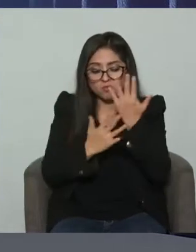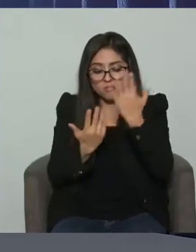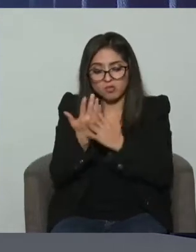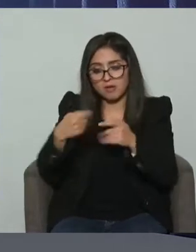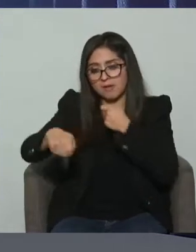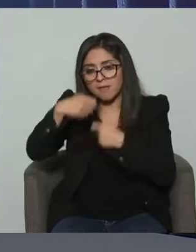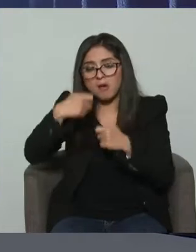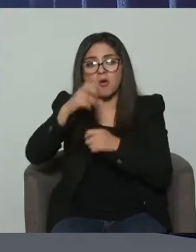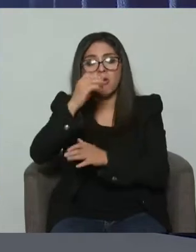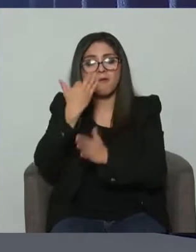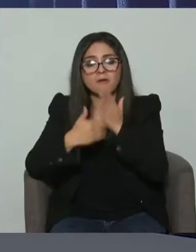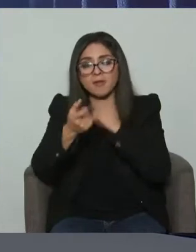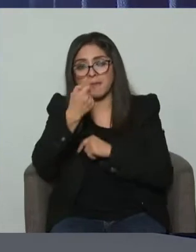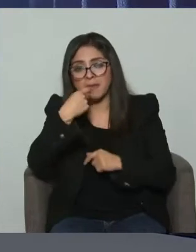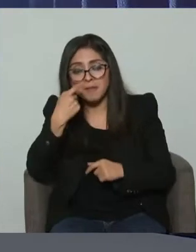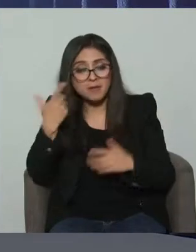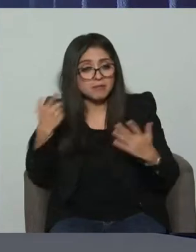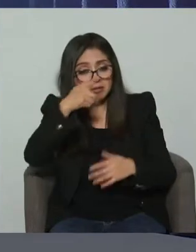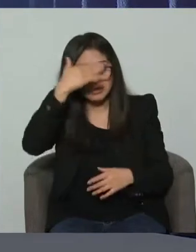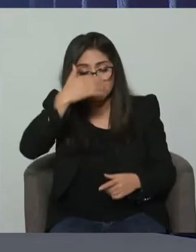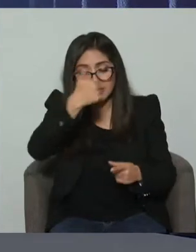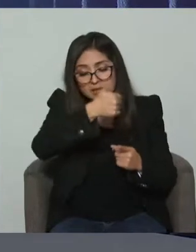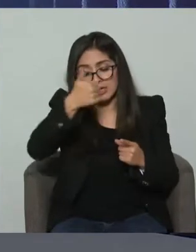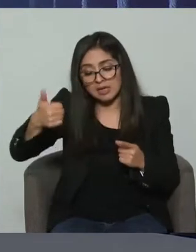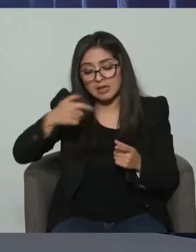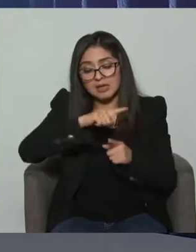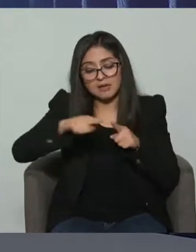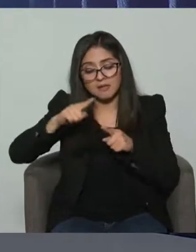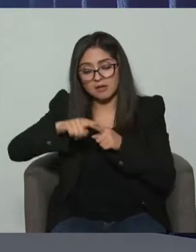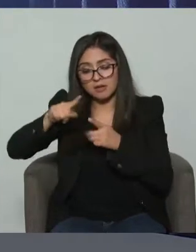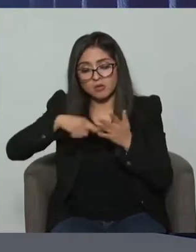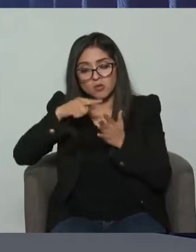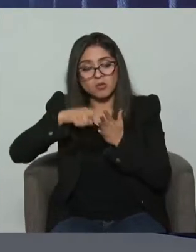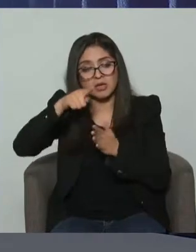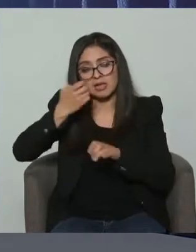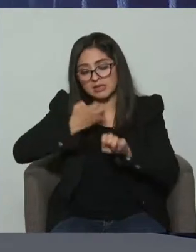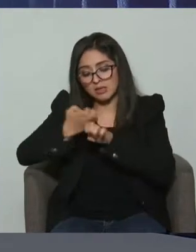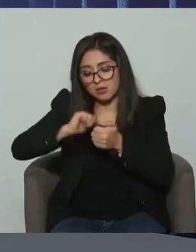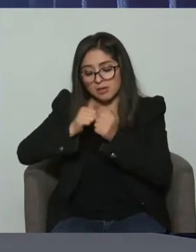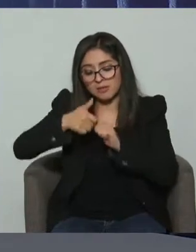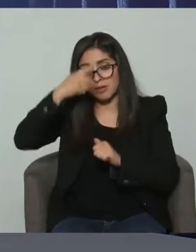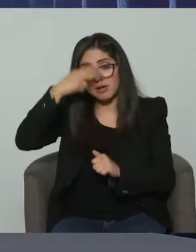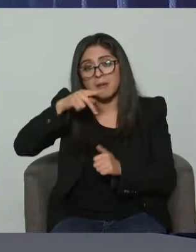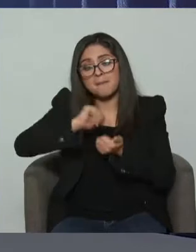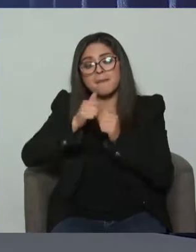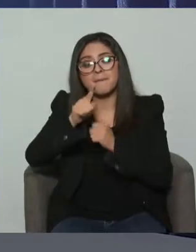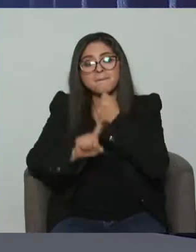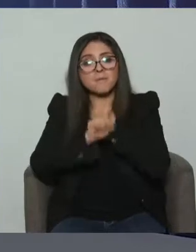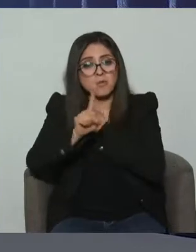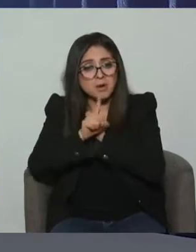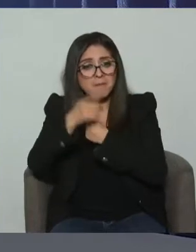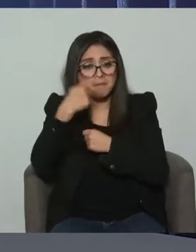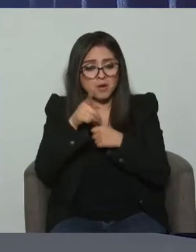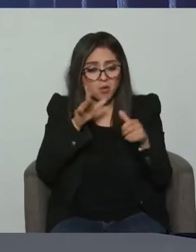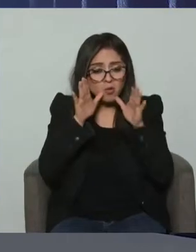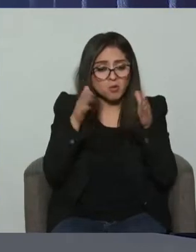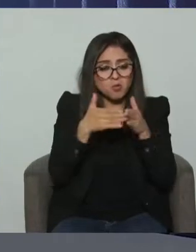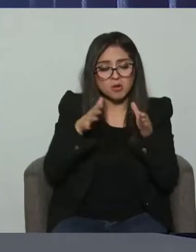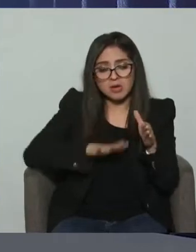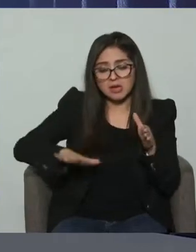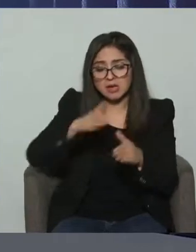decir, cada situación, cada estado de la República tiene un problema en específico, particularmente cuando hablamos de comunidades